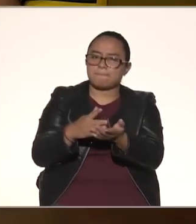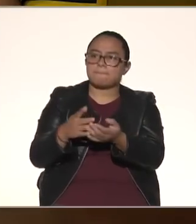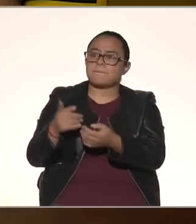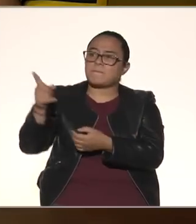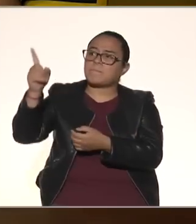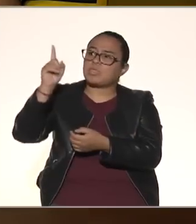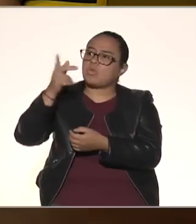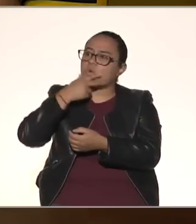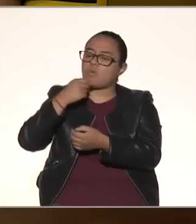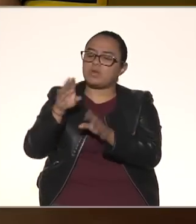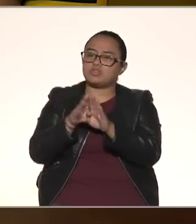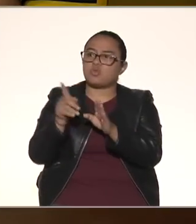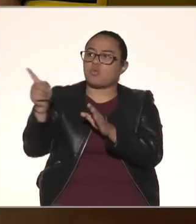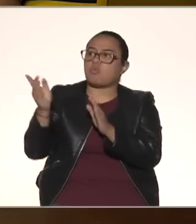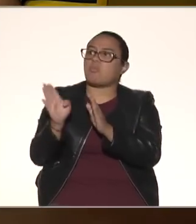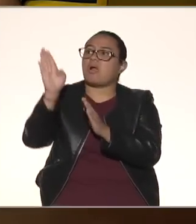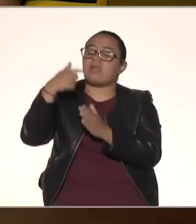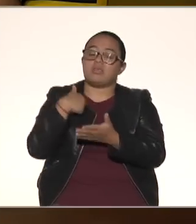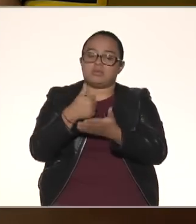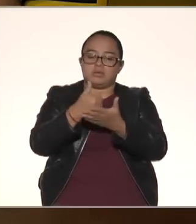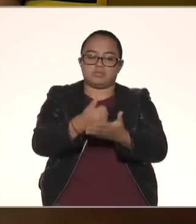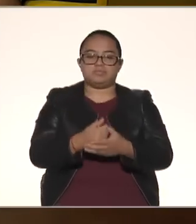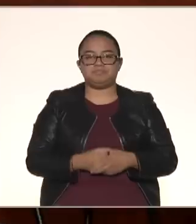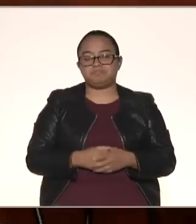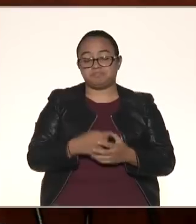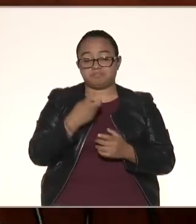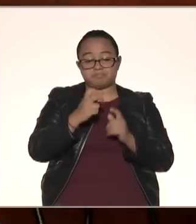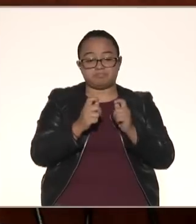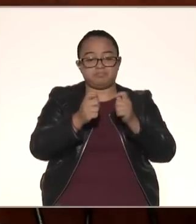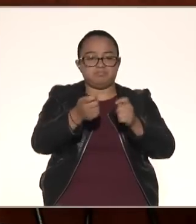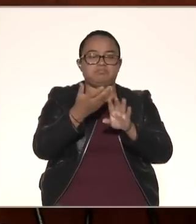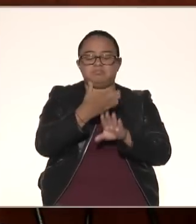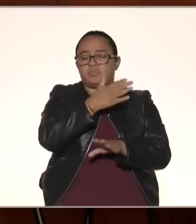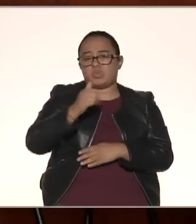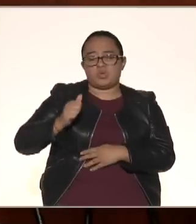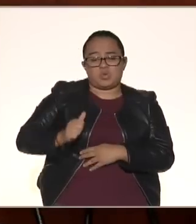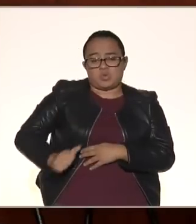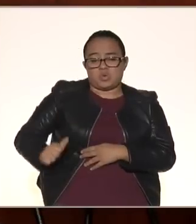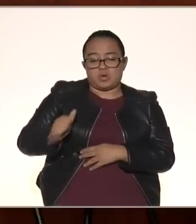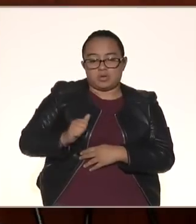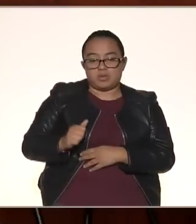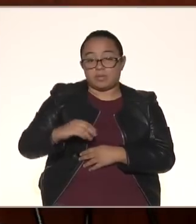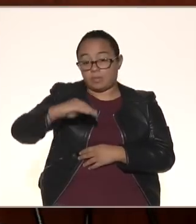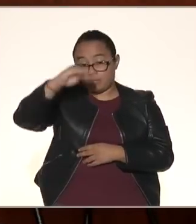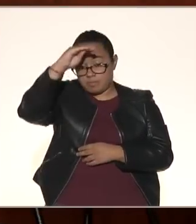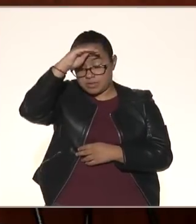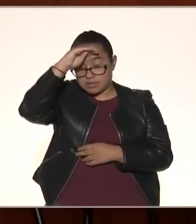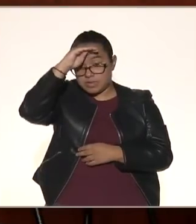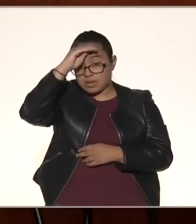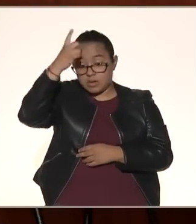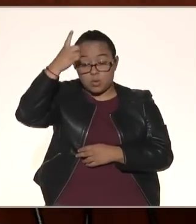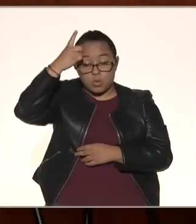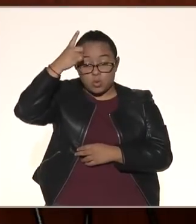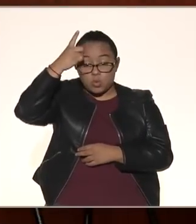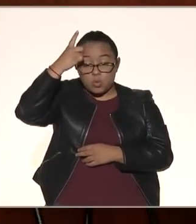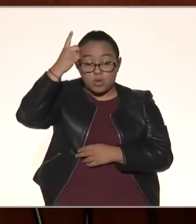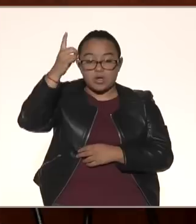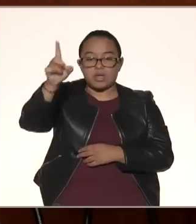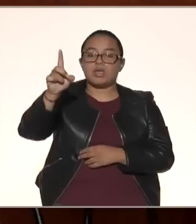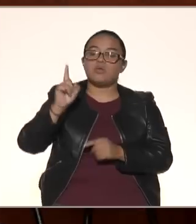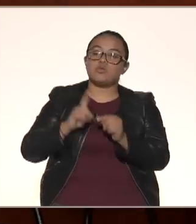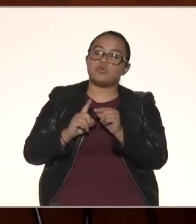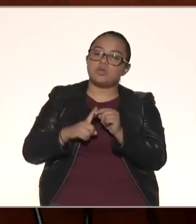favor? Pues son roles antropológicos, ¿no? Se asumía que el patrimonio tenía que ser una cuestión